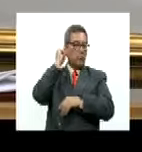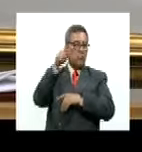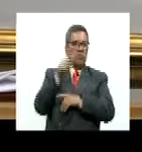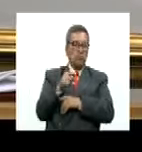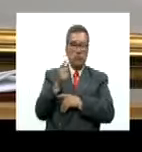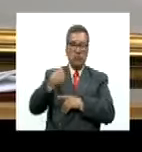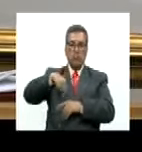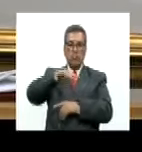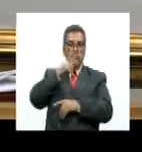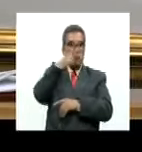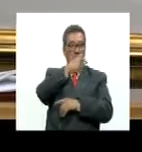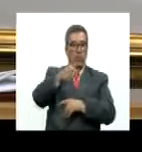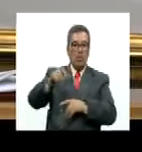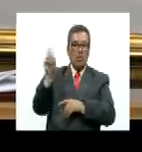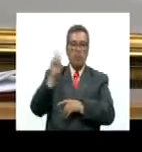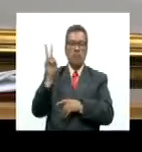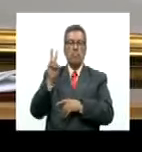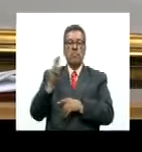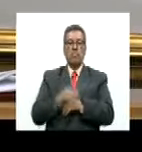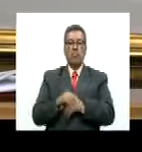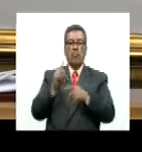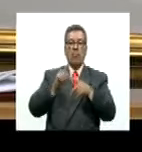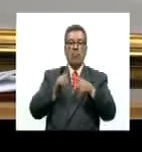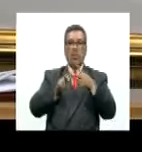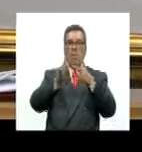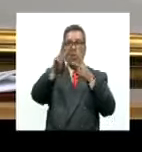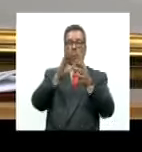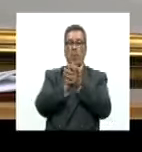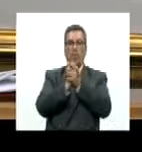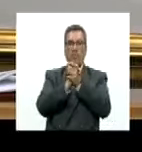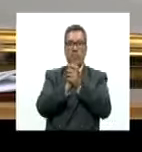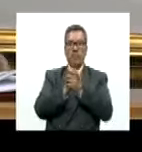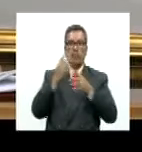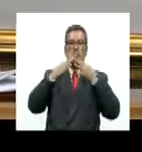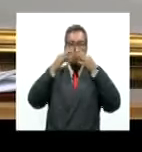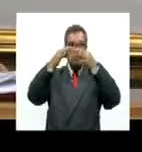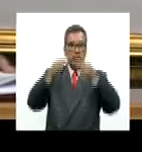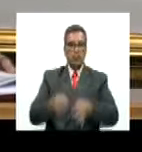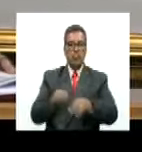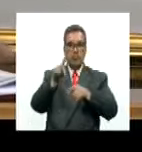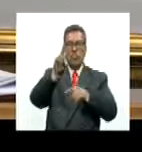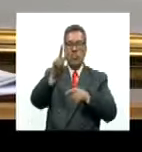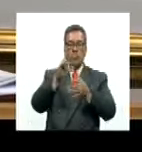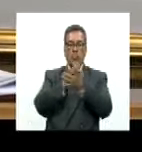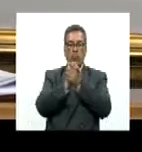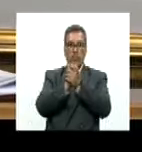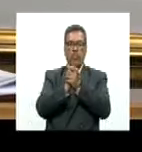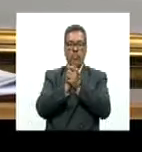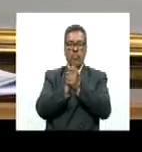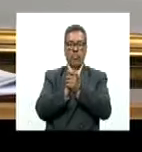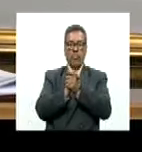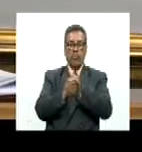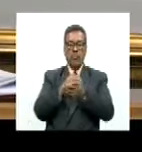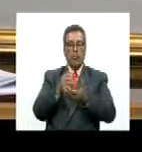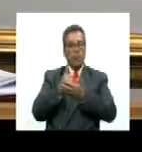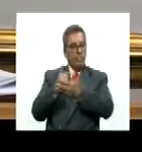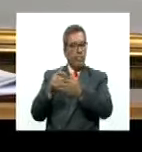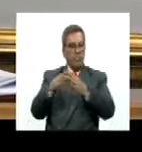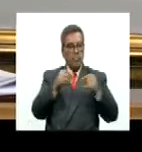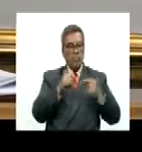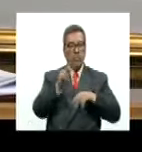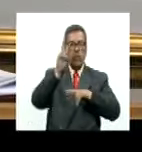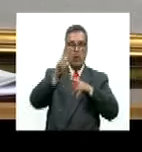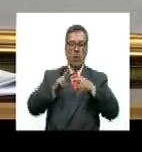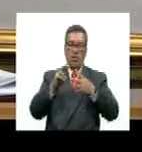y de nuestro pueblo de Venezuela, dos amigos de la verdad, dos amigos de la solidaridad, dos